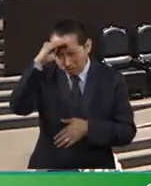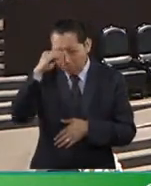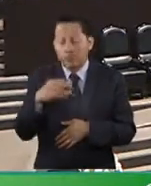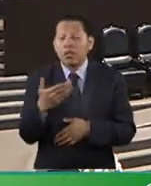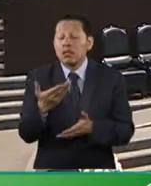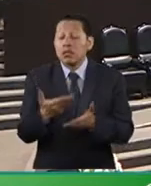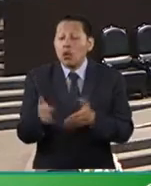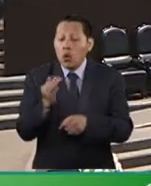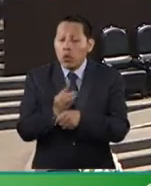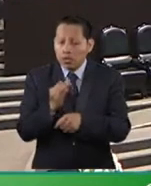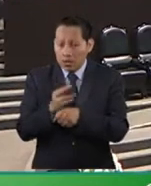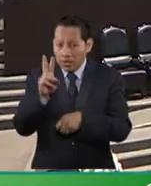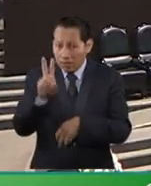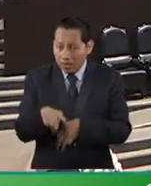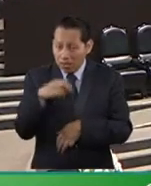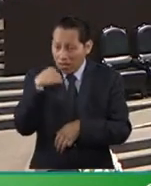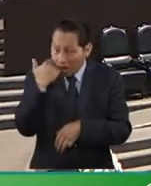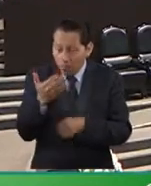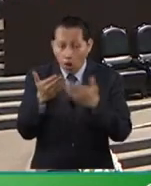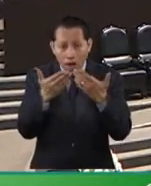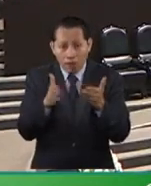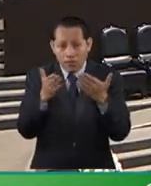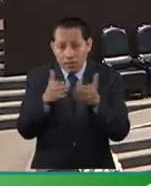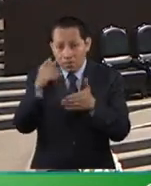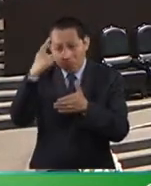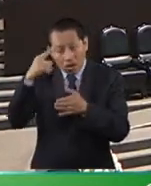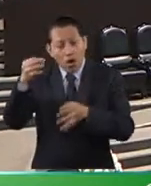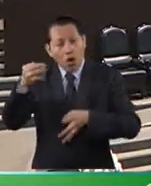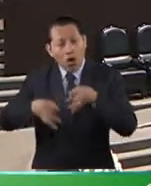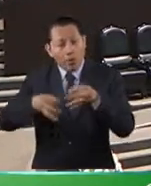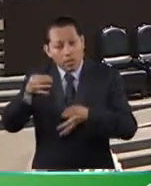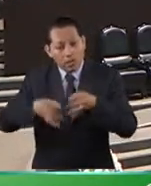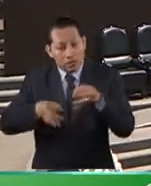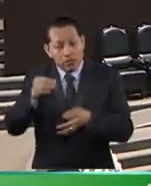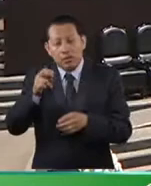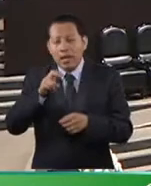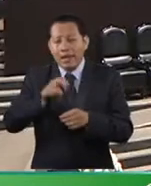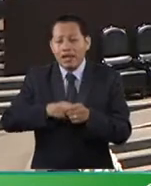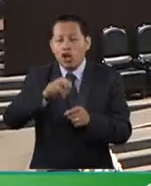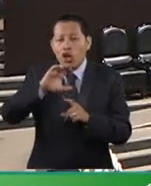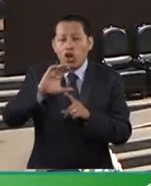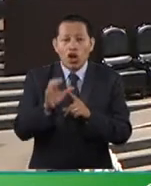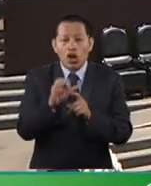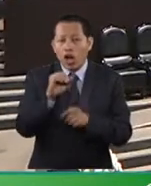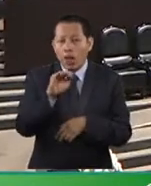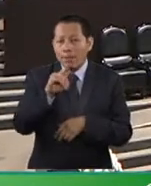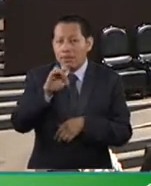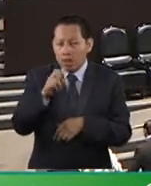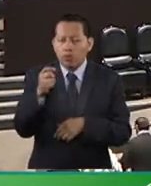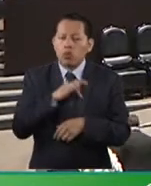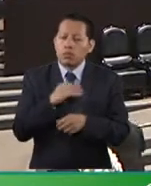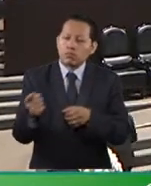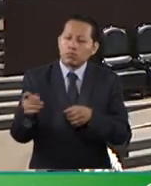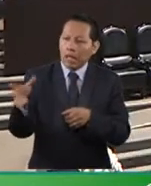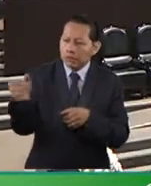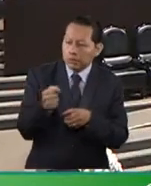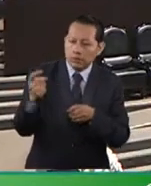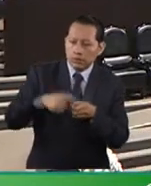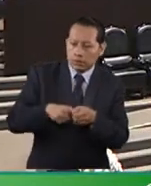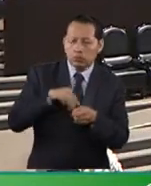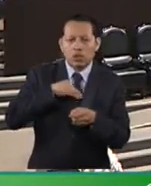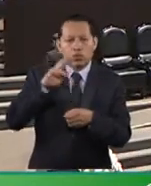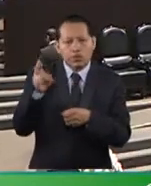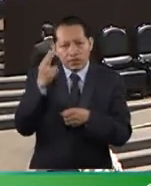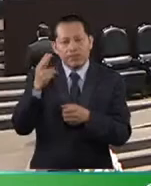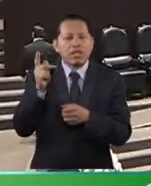si de verdad quisiéramos que esos espacios se abrieran para los jóvenes en los comités estuvieran incluidas las universidades por ejemplo los